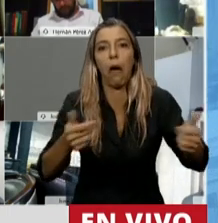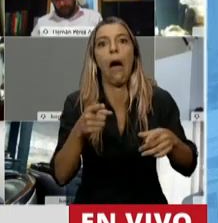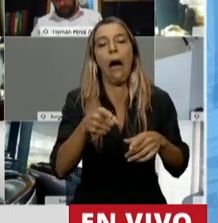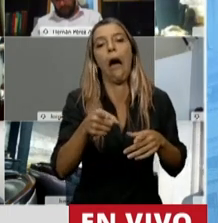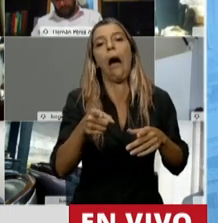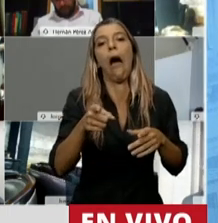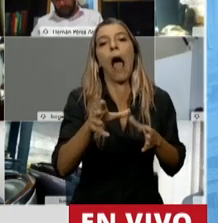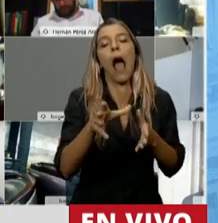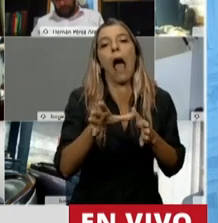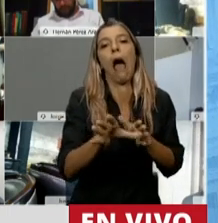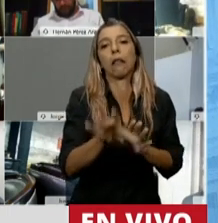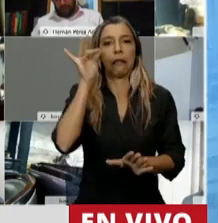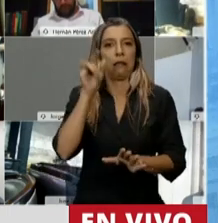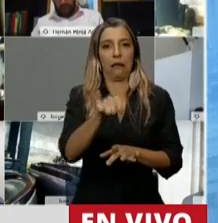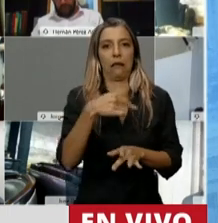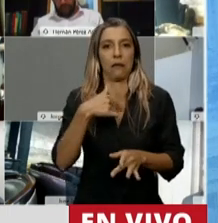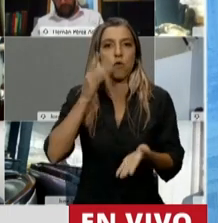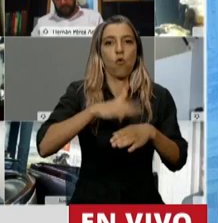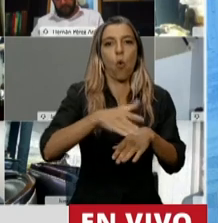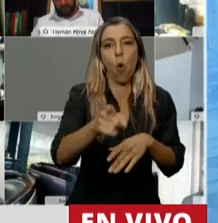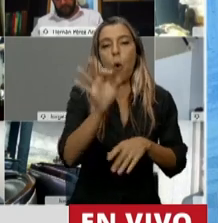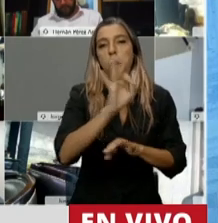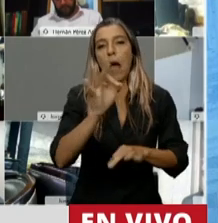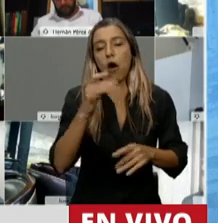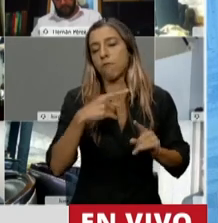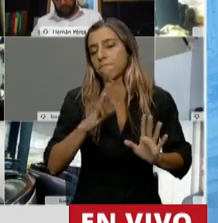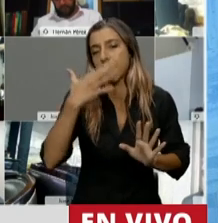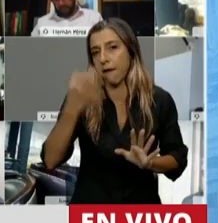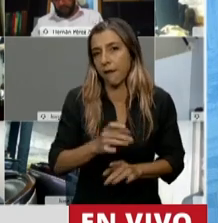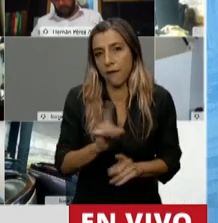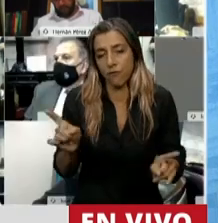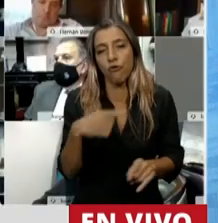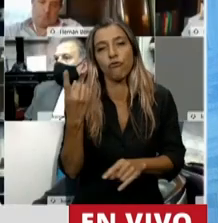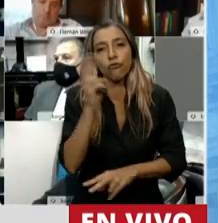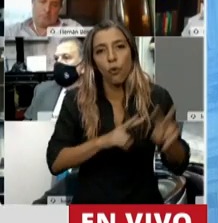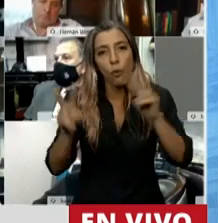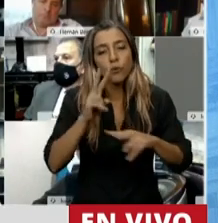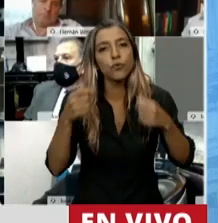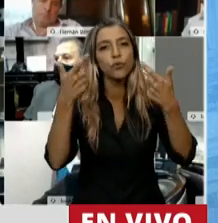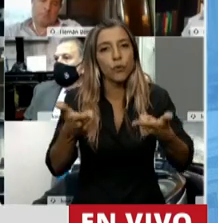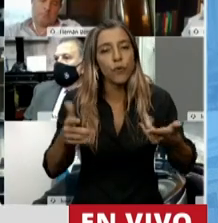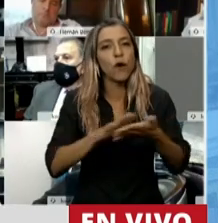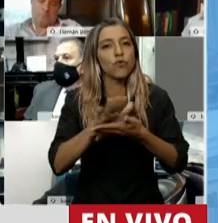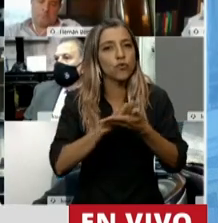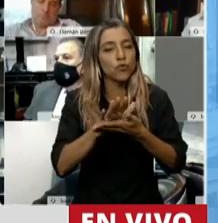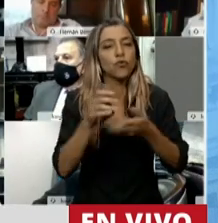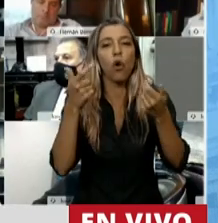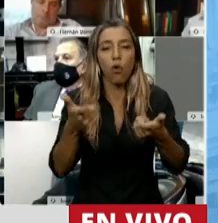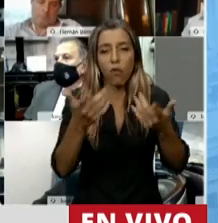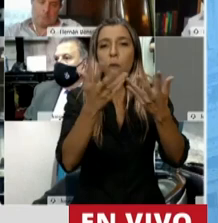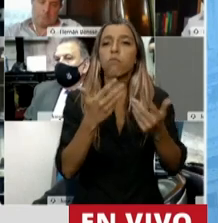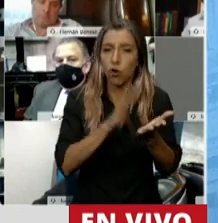excusas para que no lleguemos al acuerdo necesario y poder dar una señal política que es, aparte de